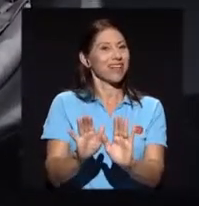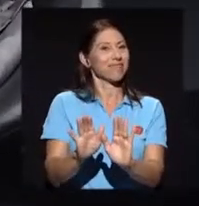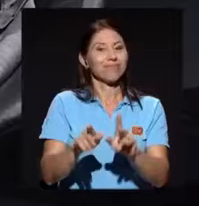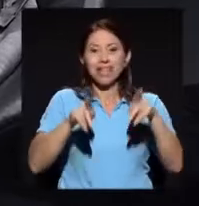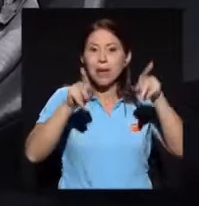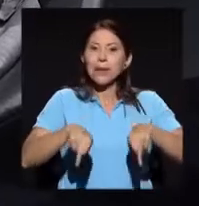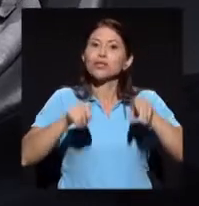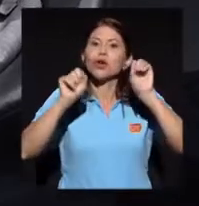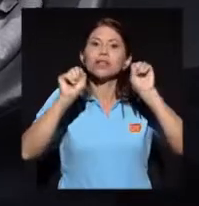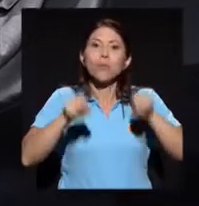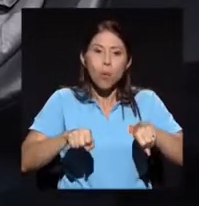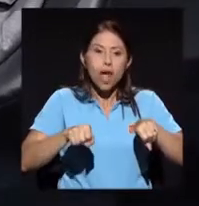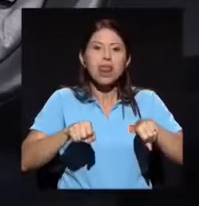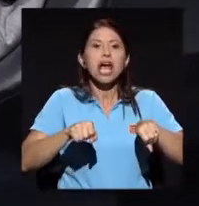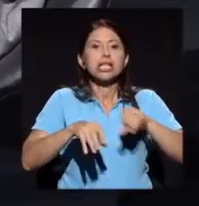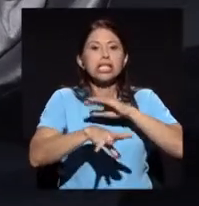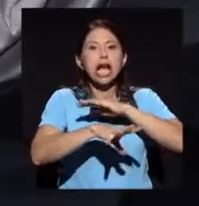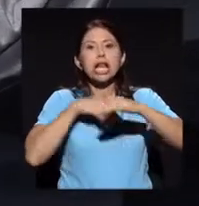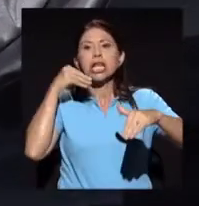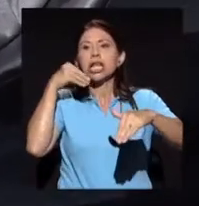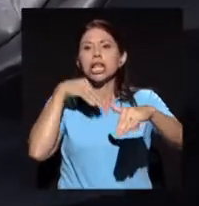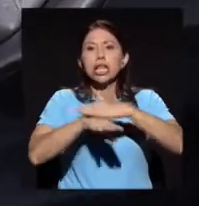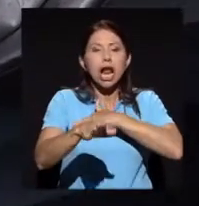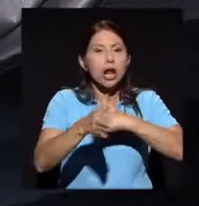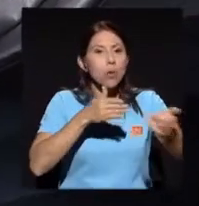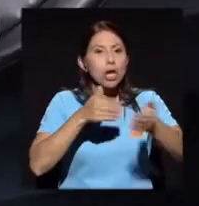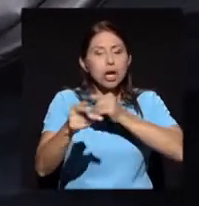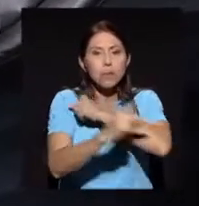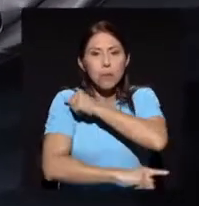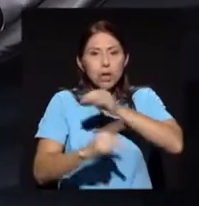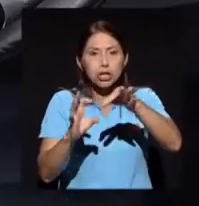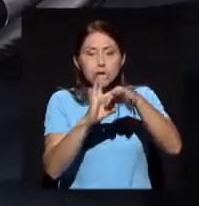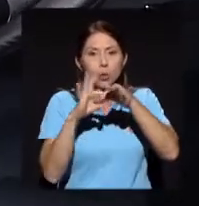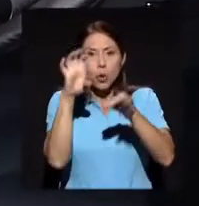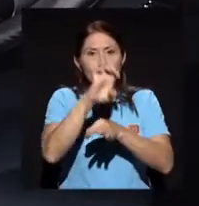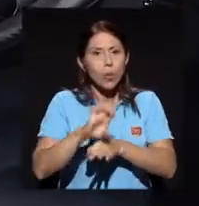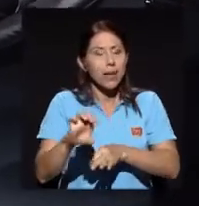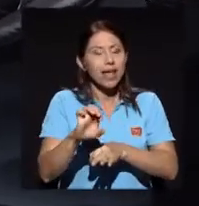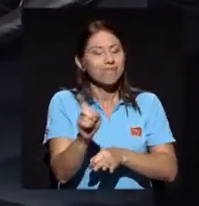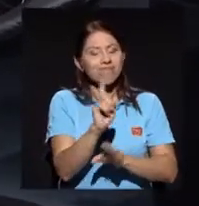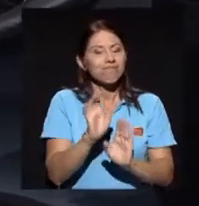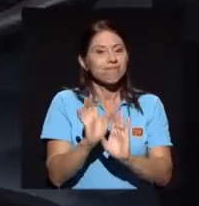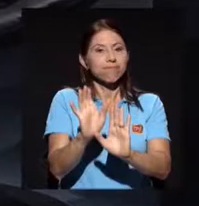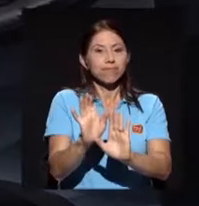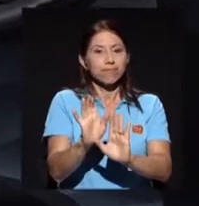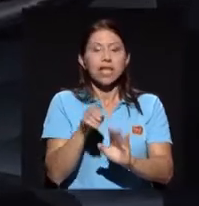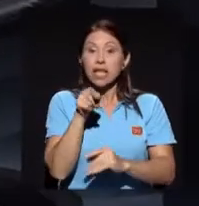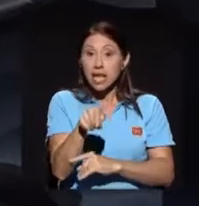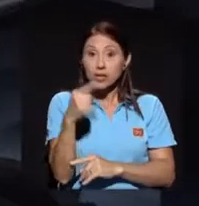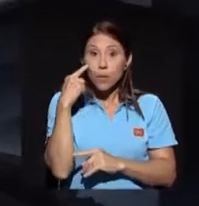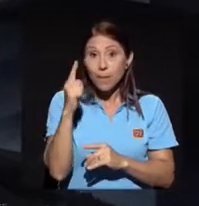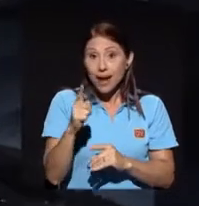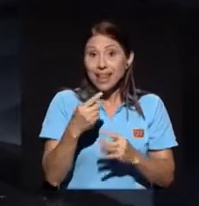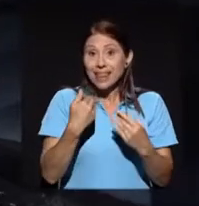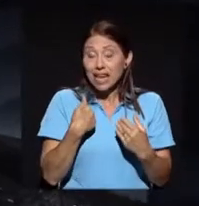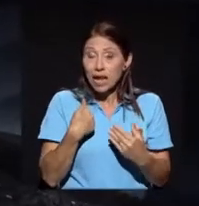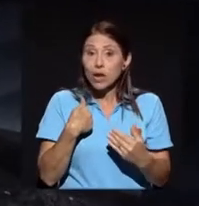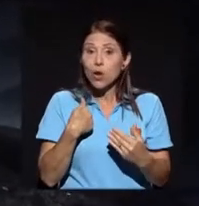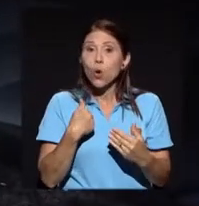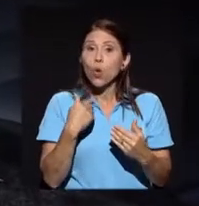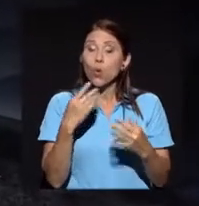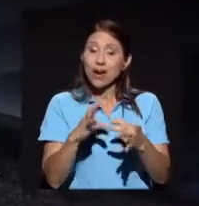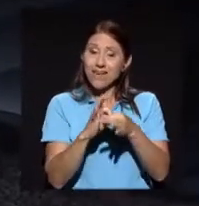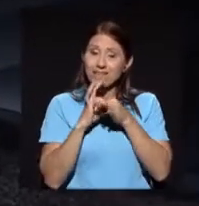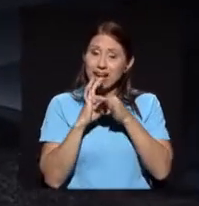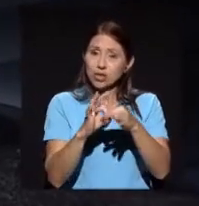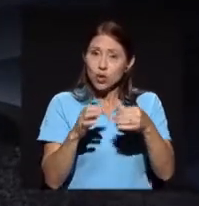ciudadanos de la unión europea y este es un tema central en segundo lugar para mantener cualquier tipo de relación intensa como la que tiene el